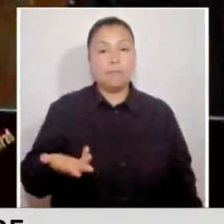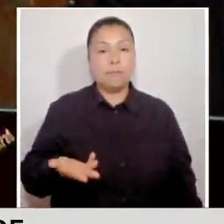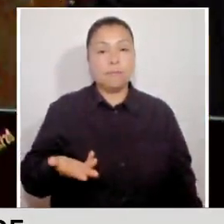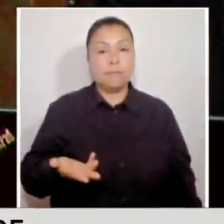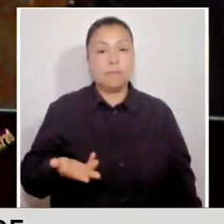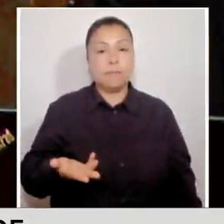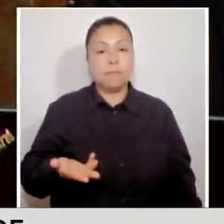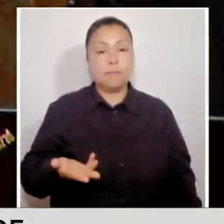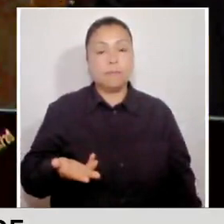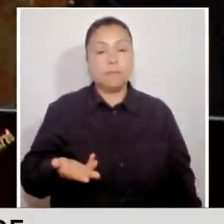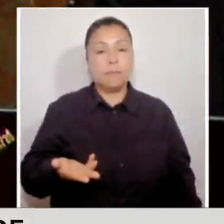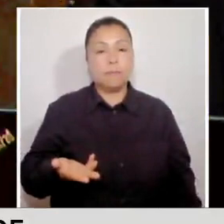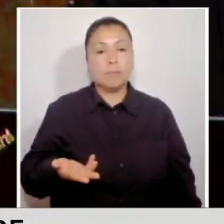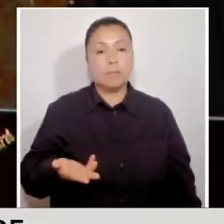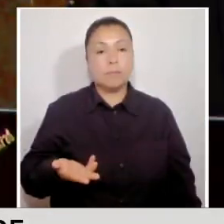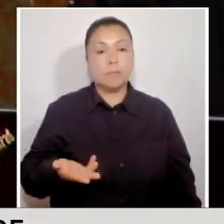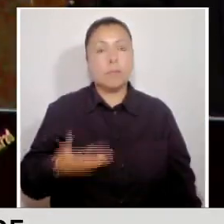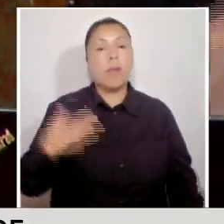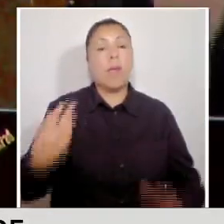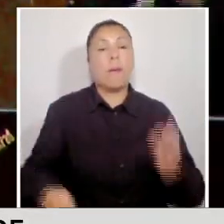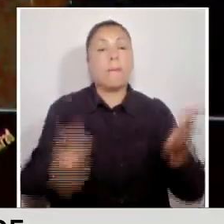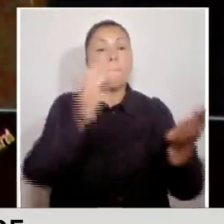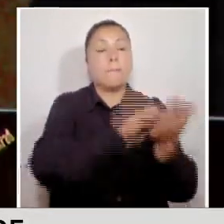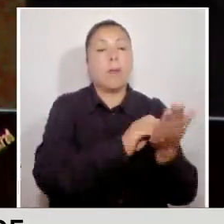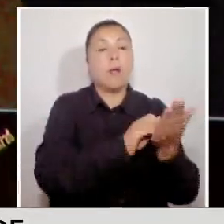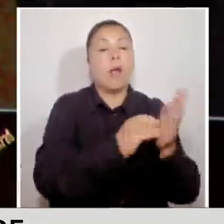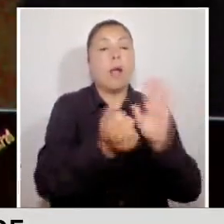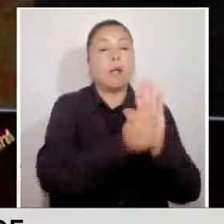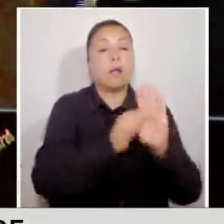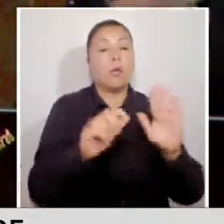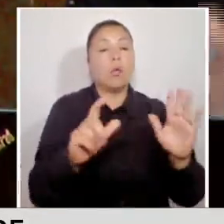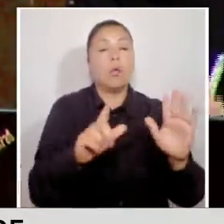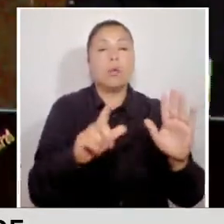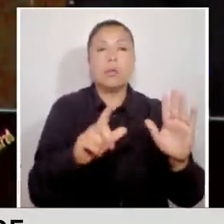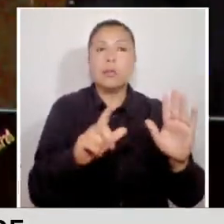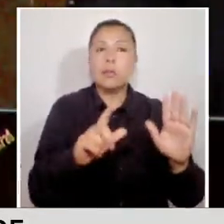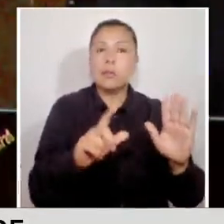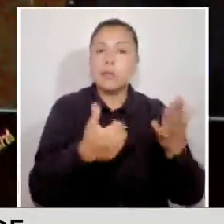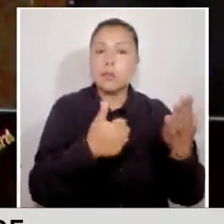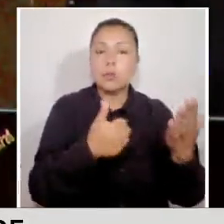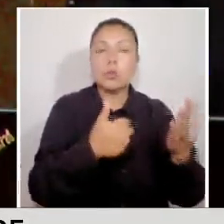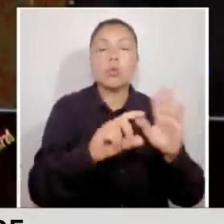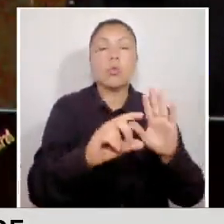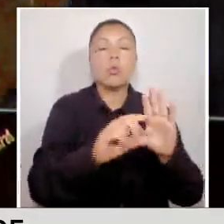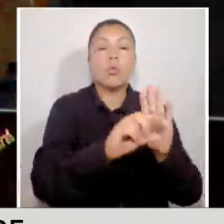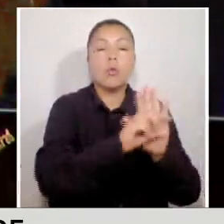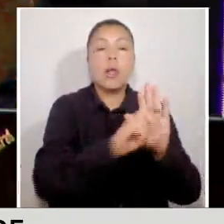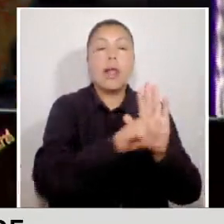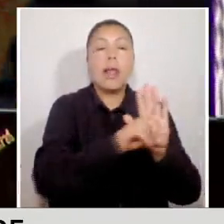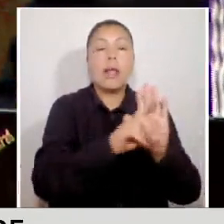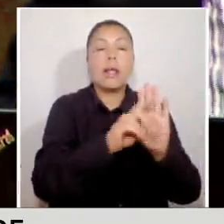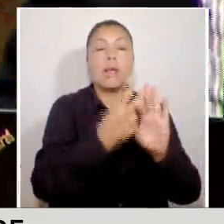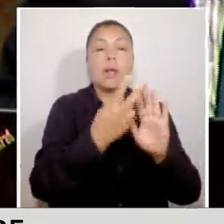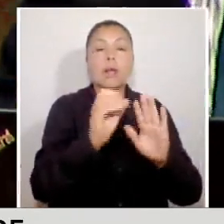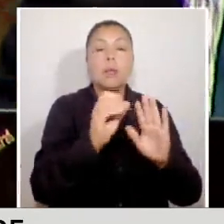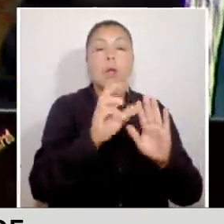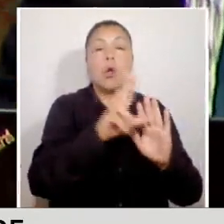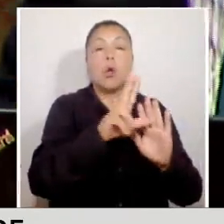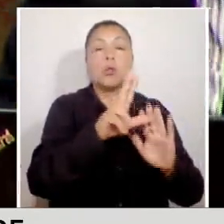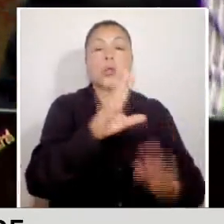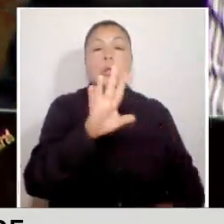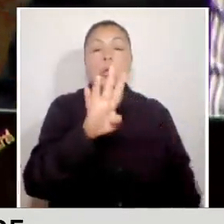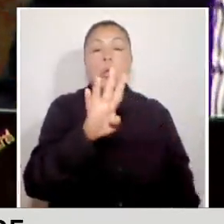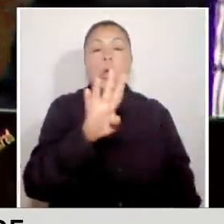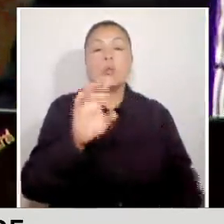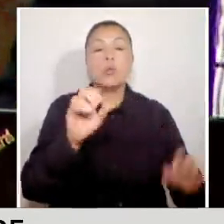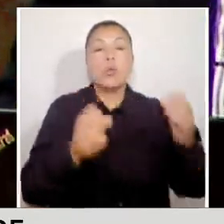señor es para introducir el siguiente artículo sex introducen las siguientes modificaciones a la ley número 84 que establece un sistema